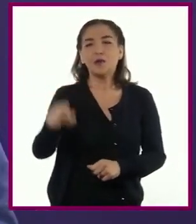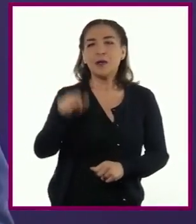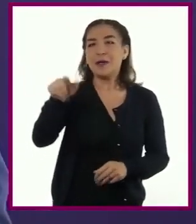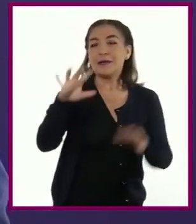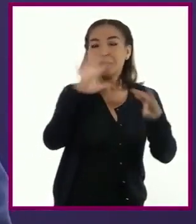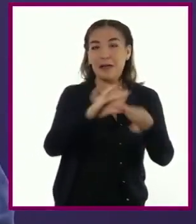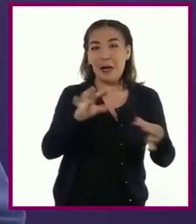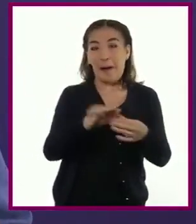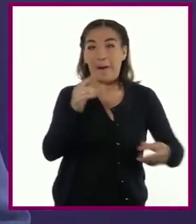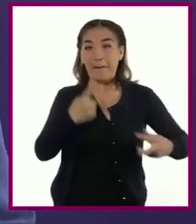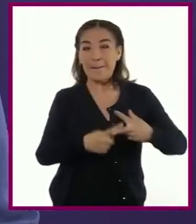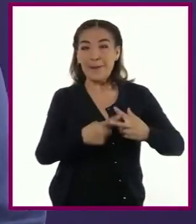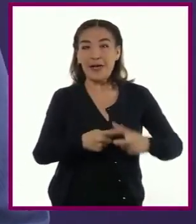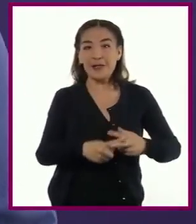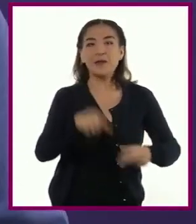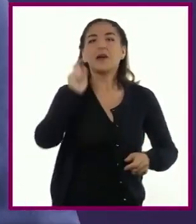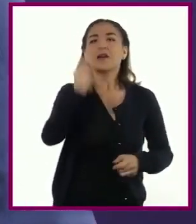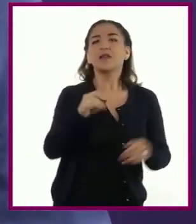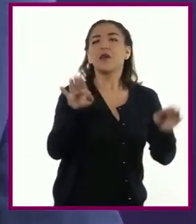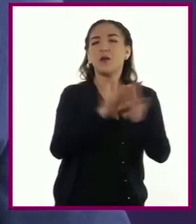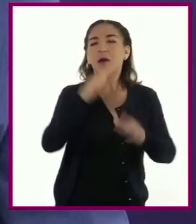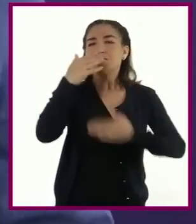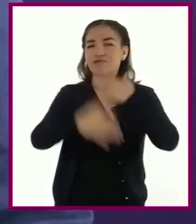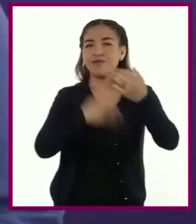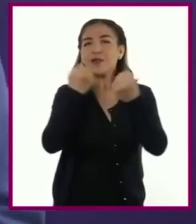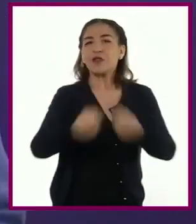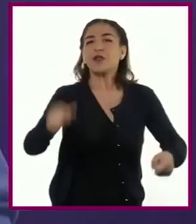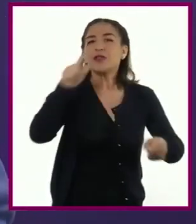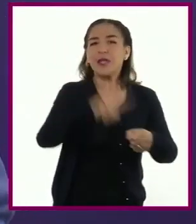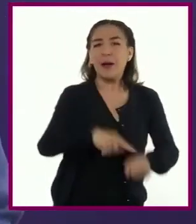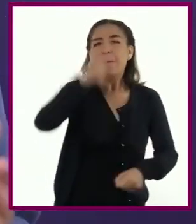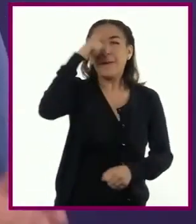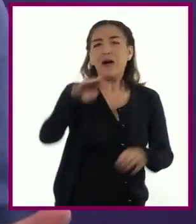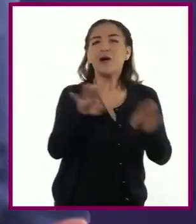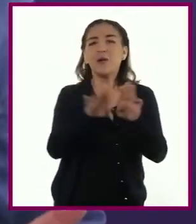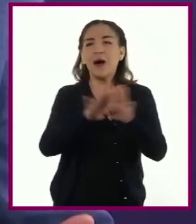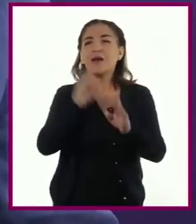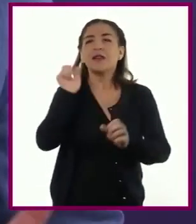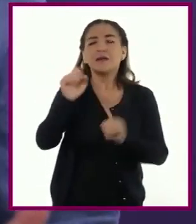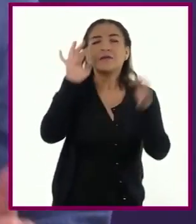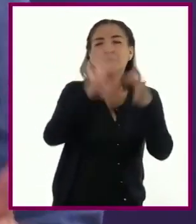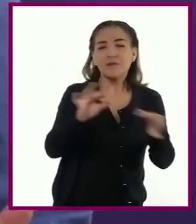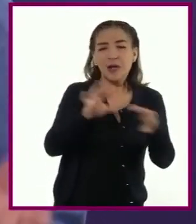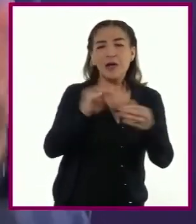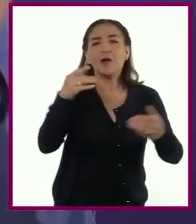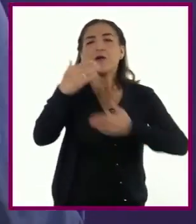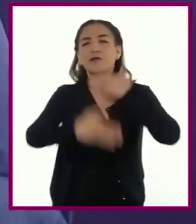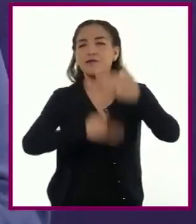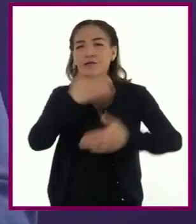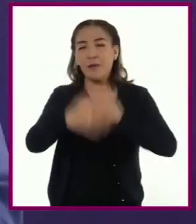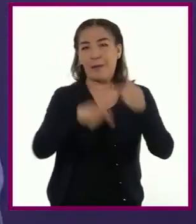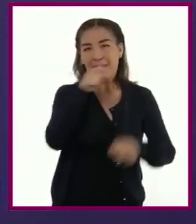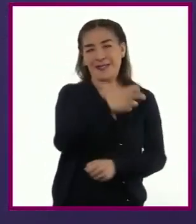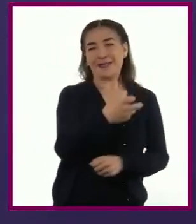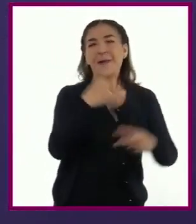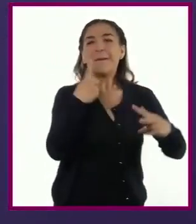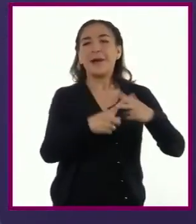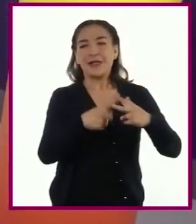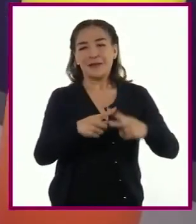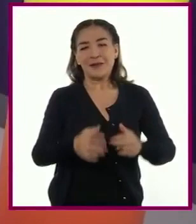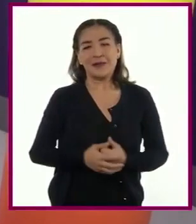a las matemáticas como una construcción social en donde se formulan y argumentan hechos y procedimientos